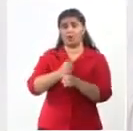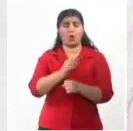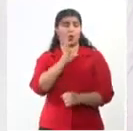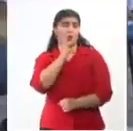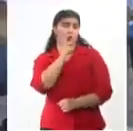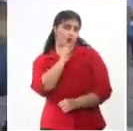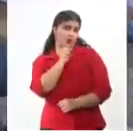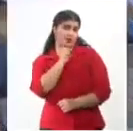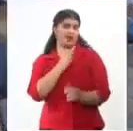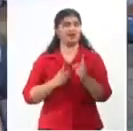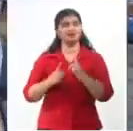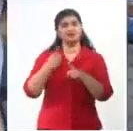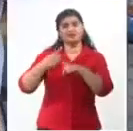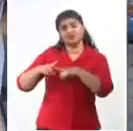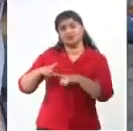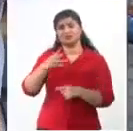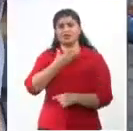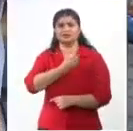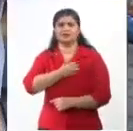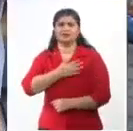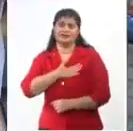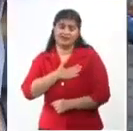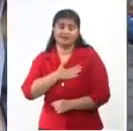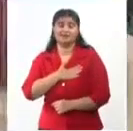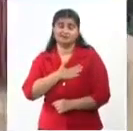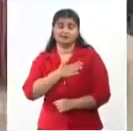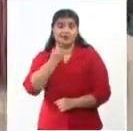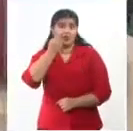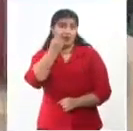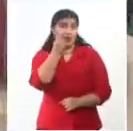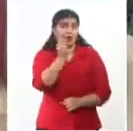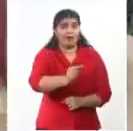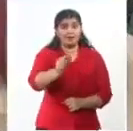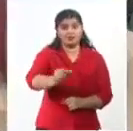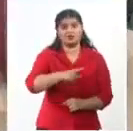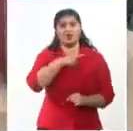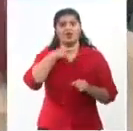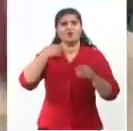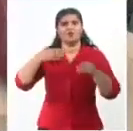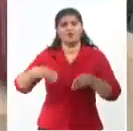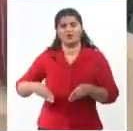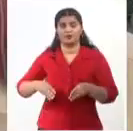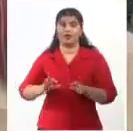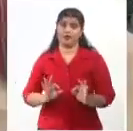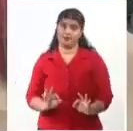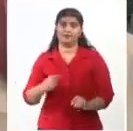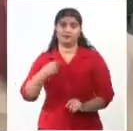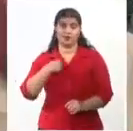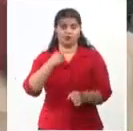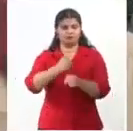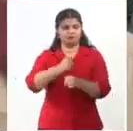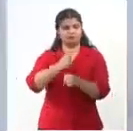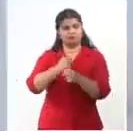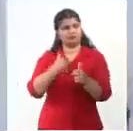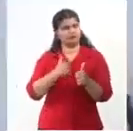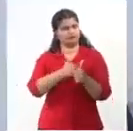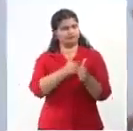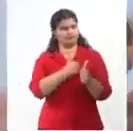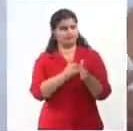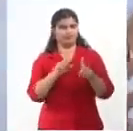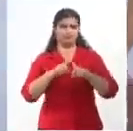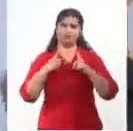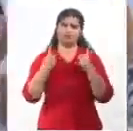bonitas y en mi trabajo como quiera que sea, porque siempre apoyé como especialista en medicina interna. a todos los residentes.